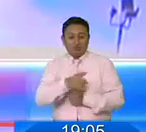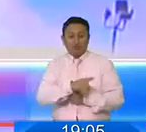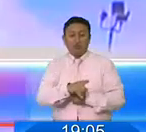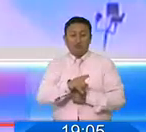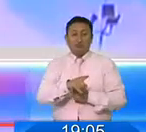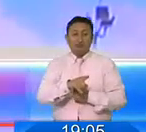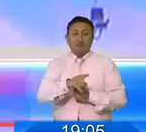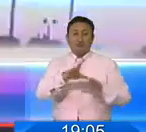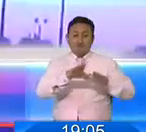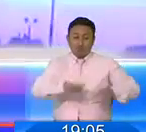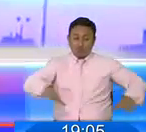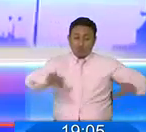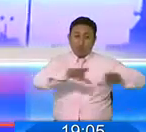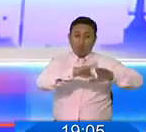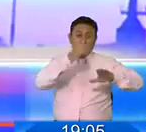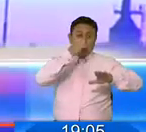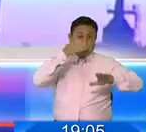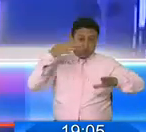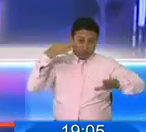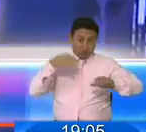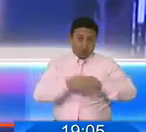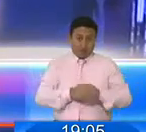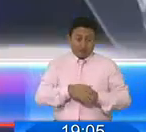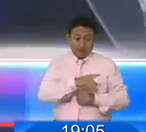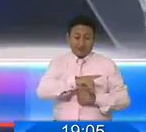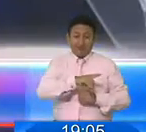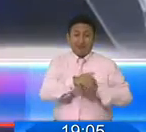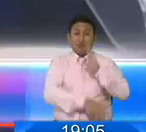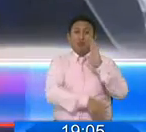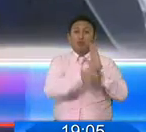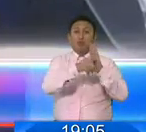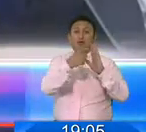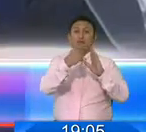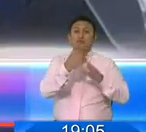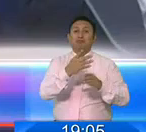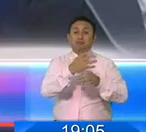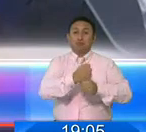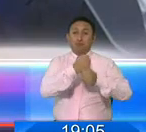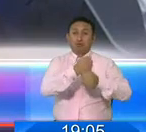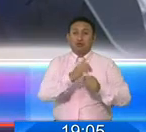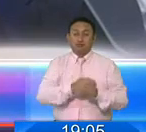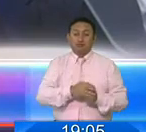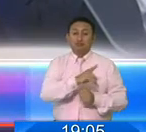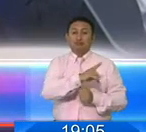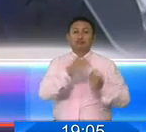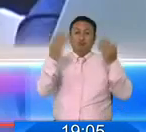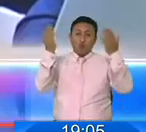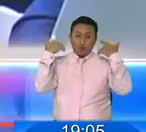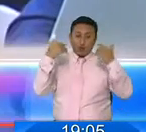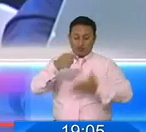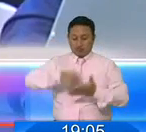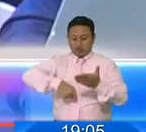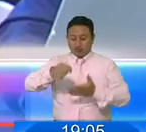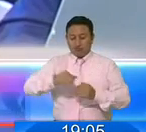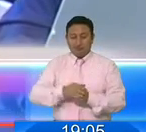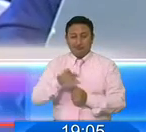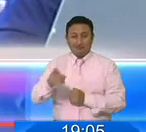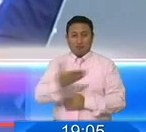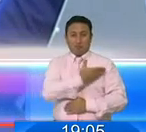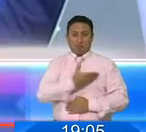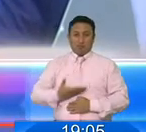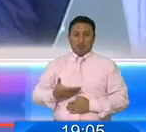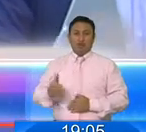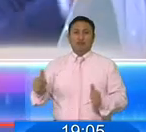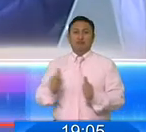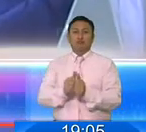petroamazonas en sucumbíos y orellana suscritos en la espora guayaquil allí el presidente y el